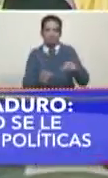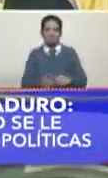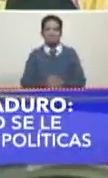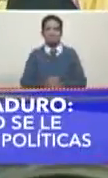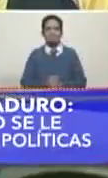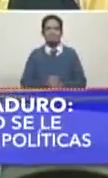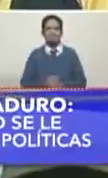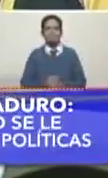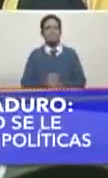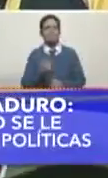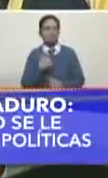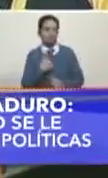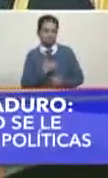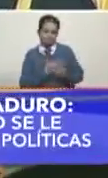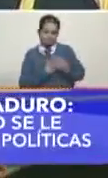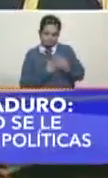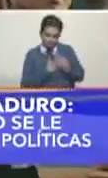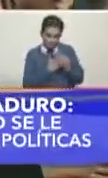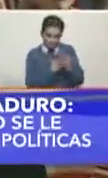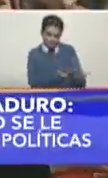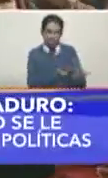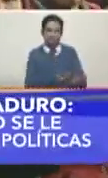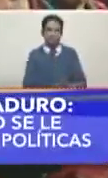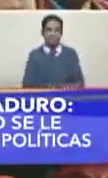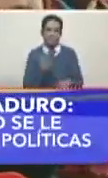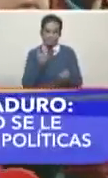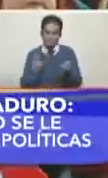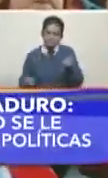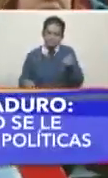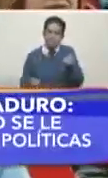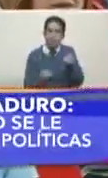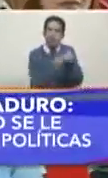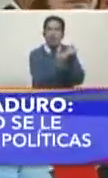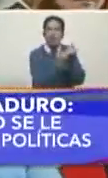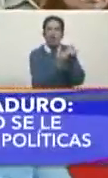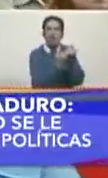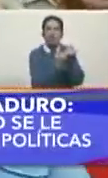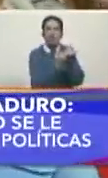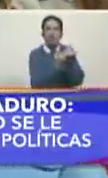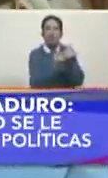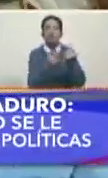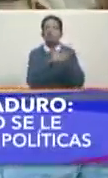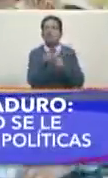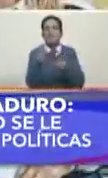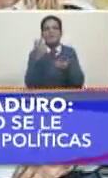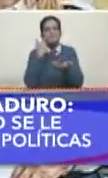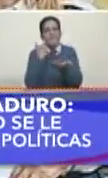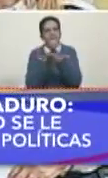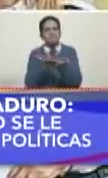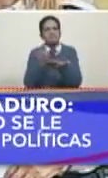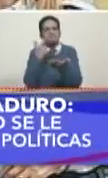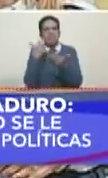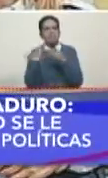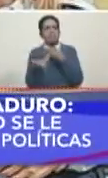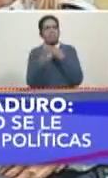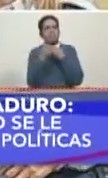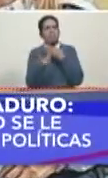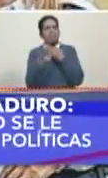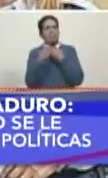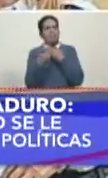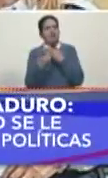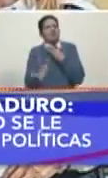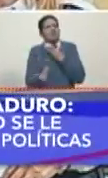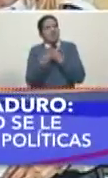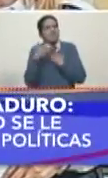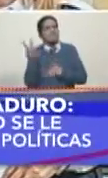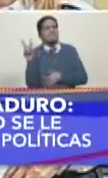Toda mi solidaridad, toda nuestra solidaridad, para que ustedes vean hasta dónde llega la agresión. Es contra